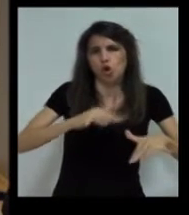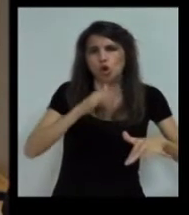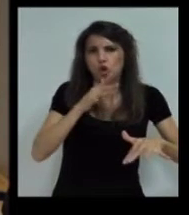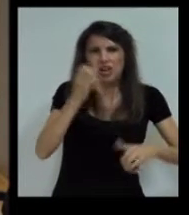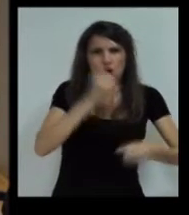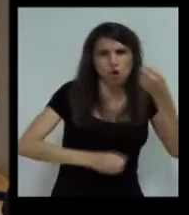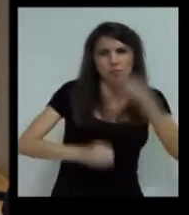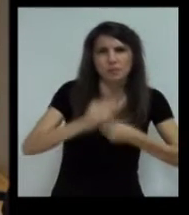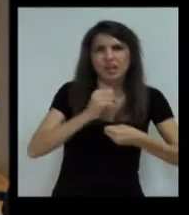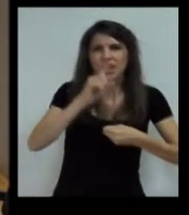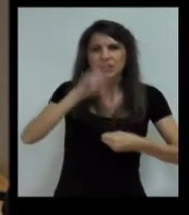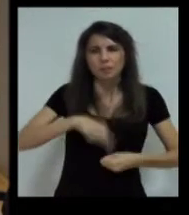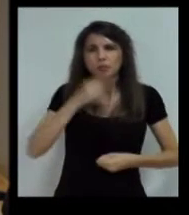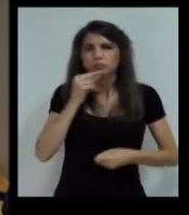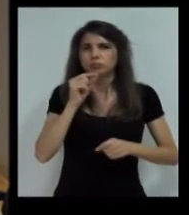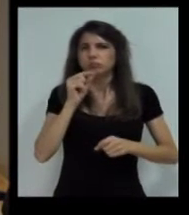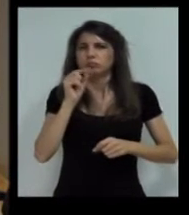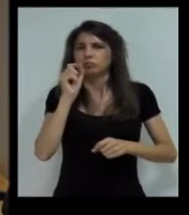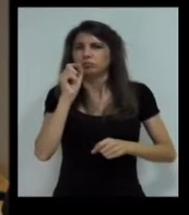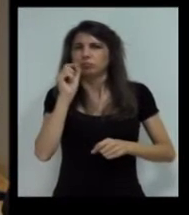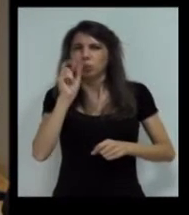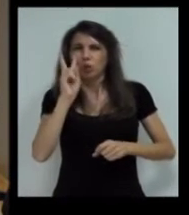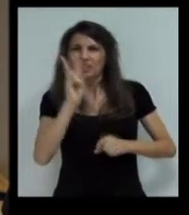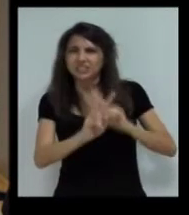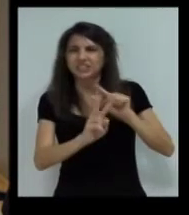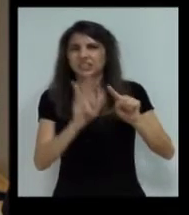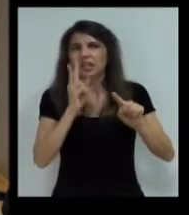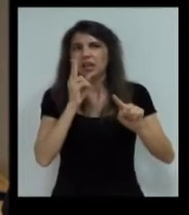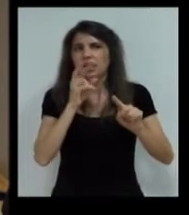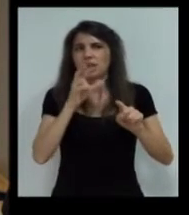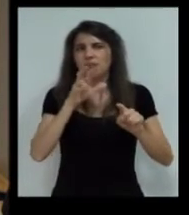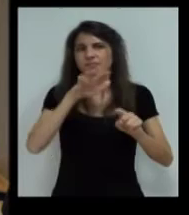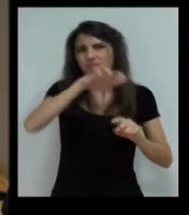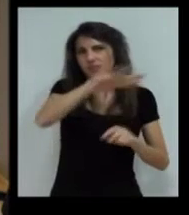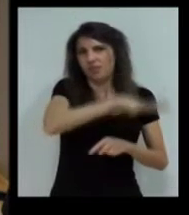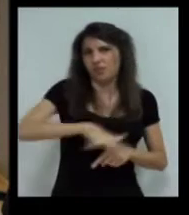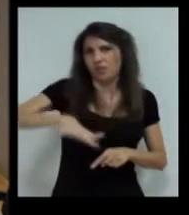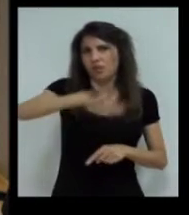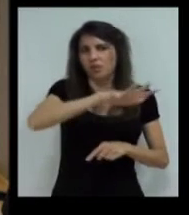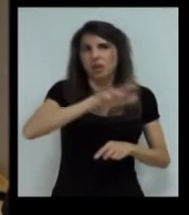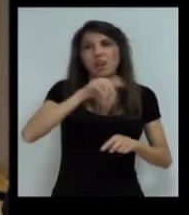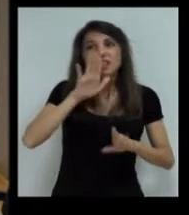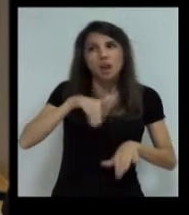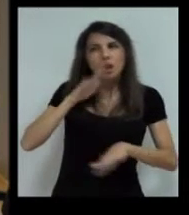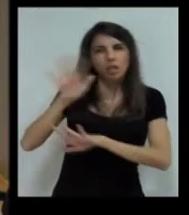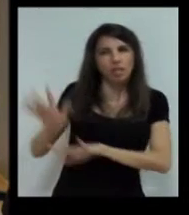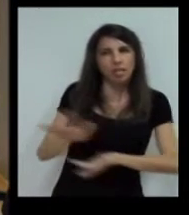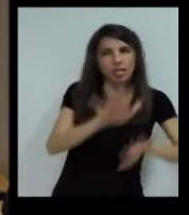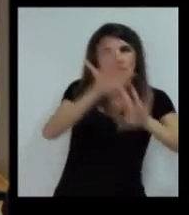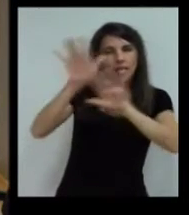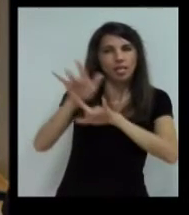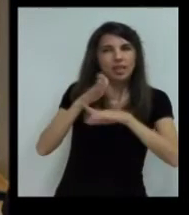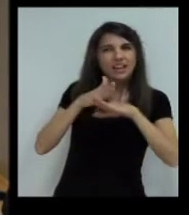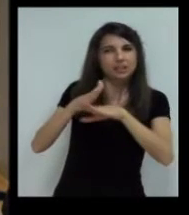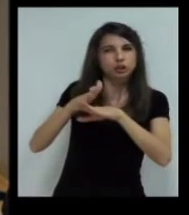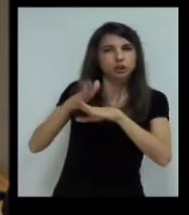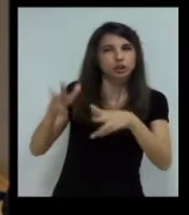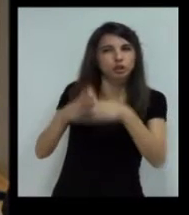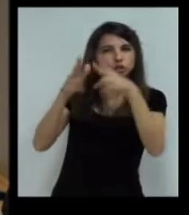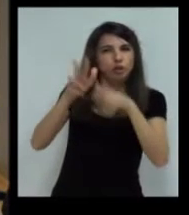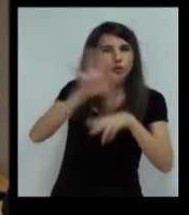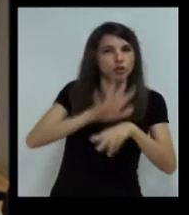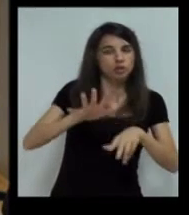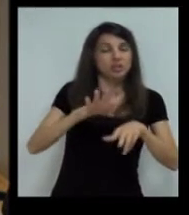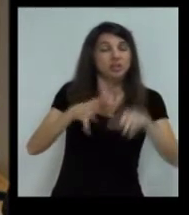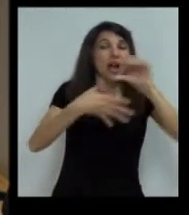de vista demográfico, bueno, y han terminado convenciendo al resto de socios de América Latina, de América del Sur,